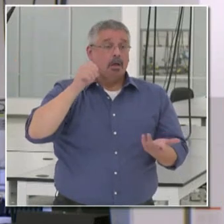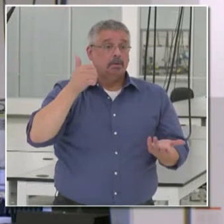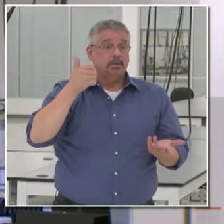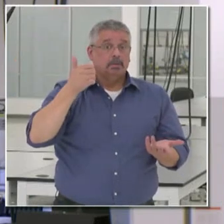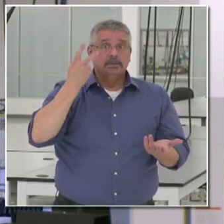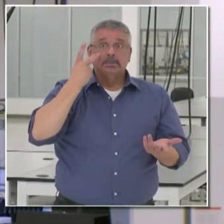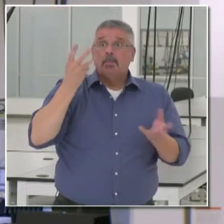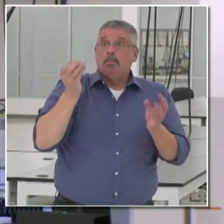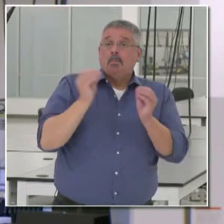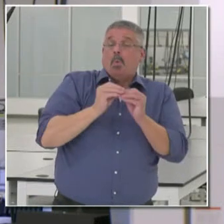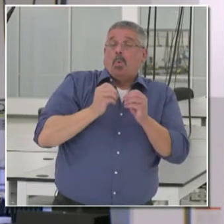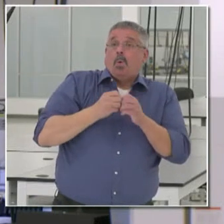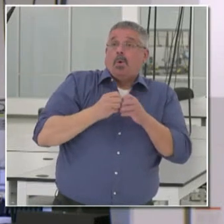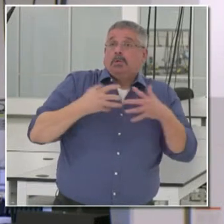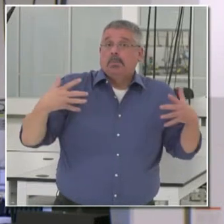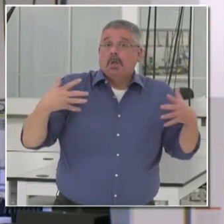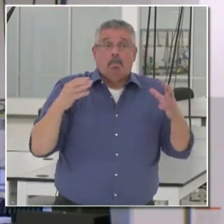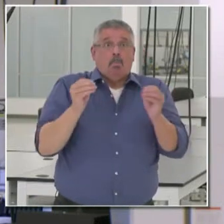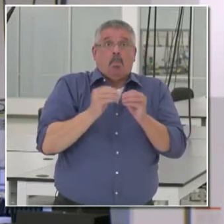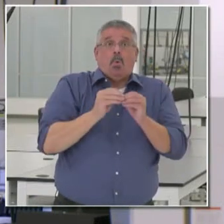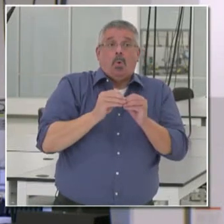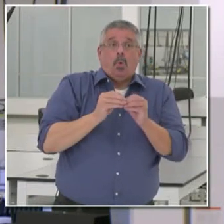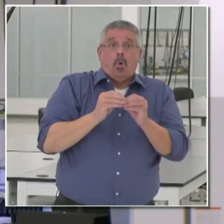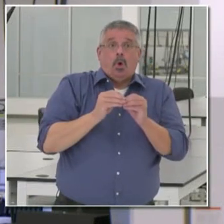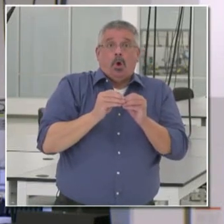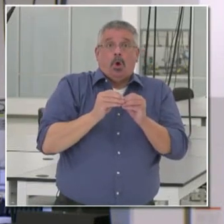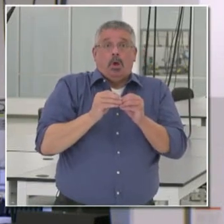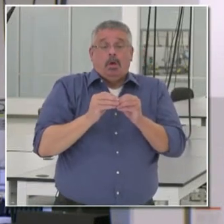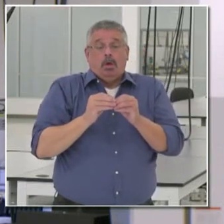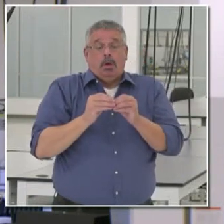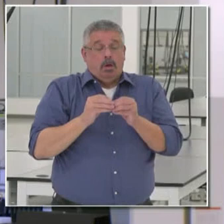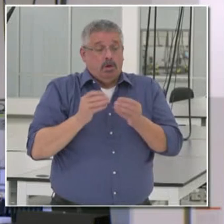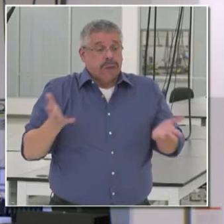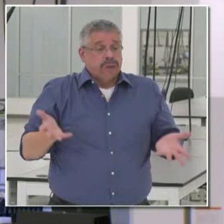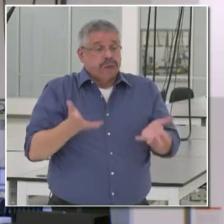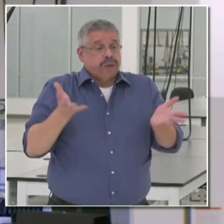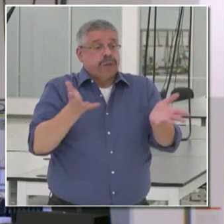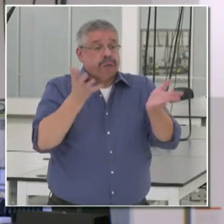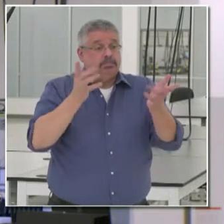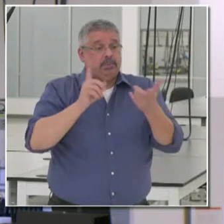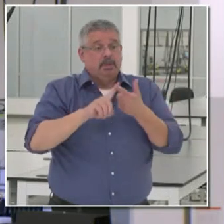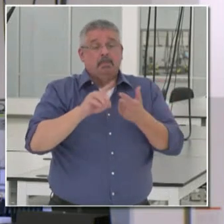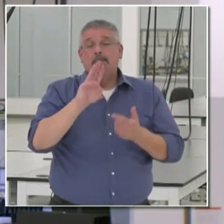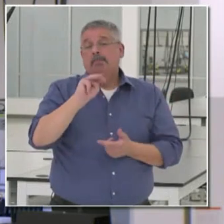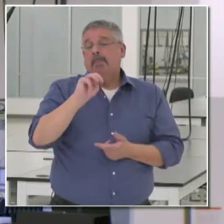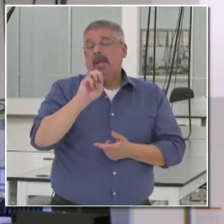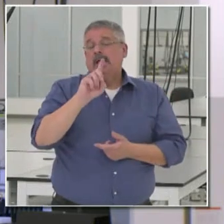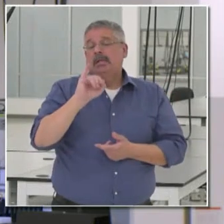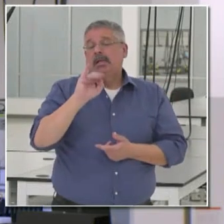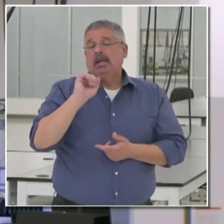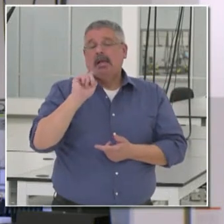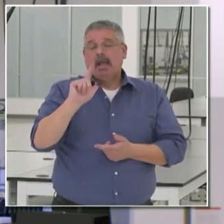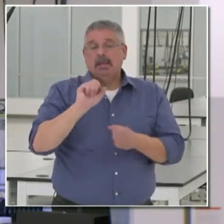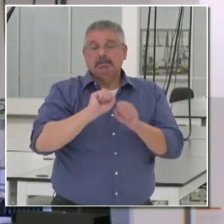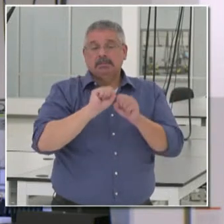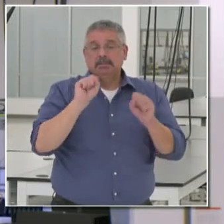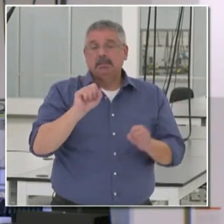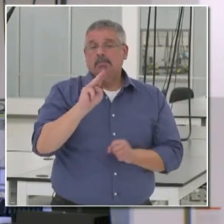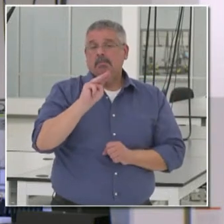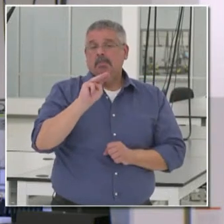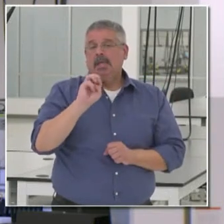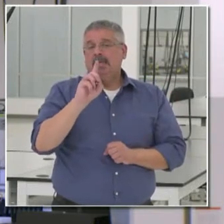una escala y más palanca en cuanto a obtener en el sistema medical